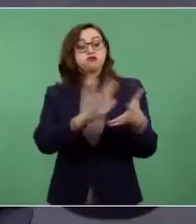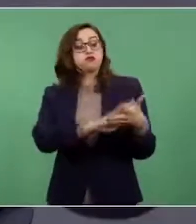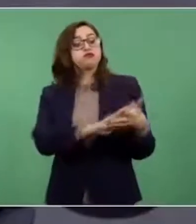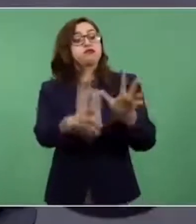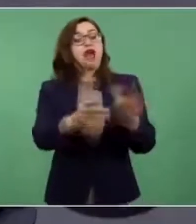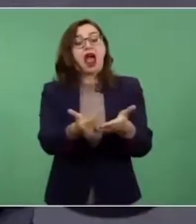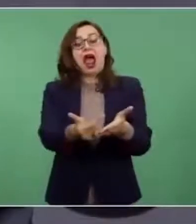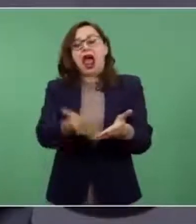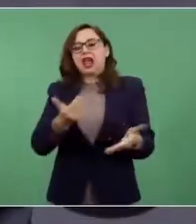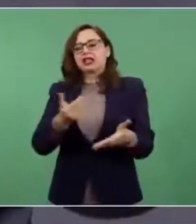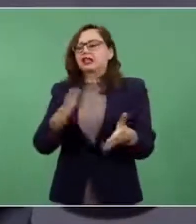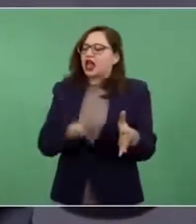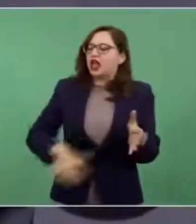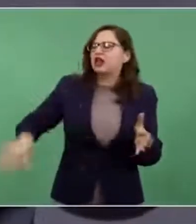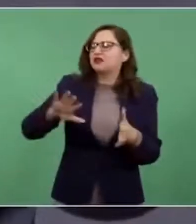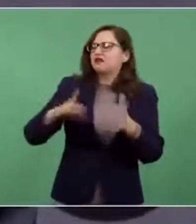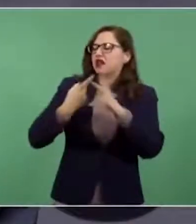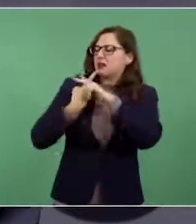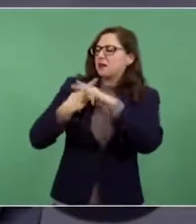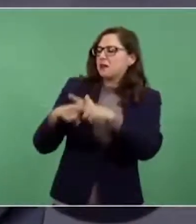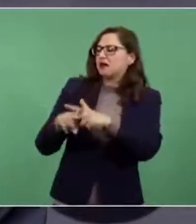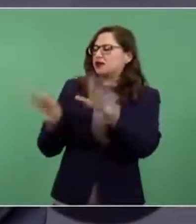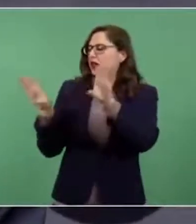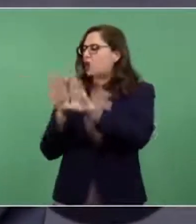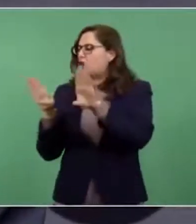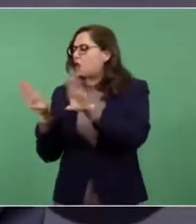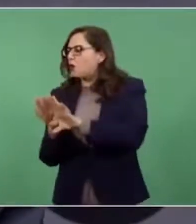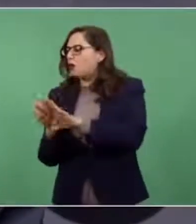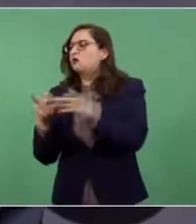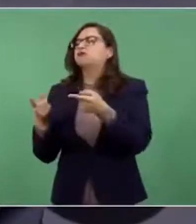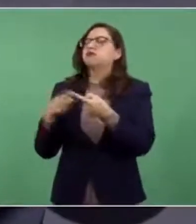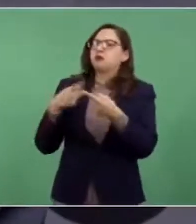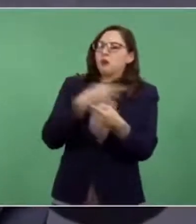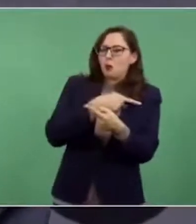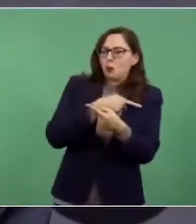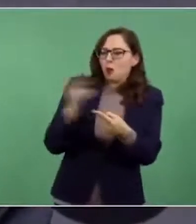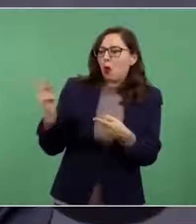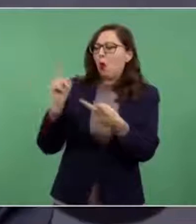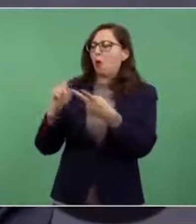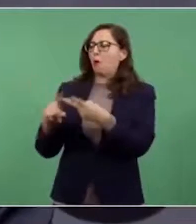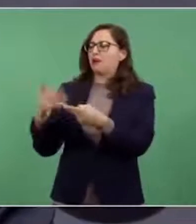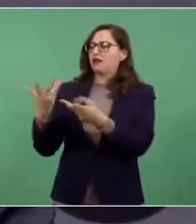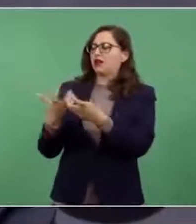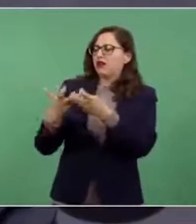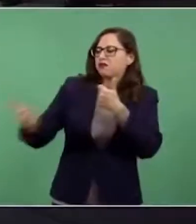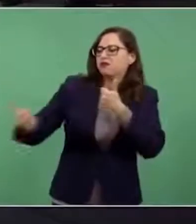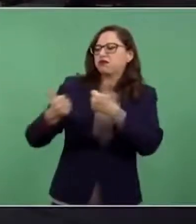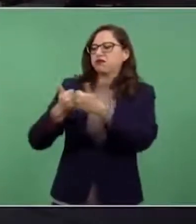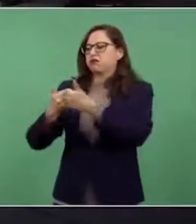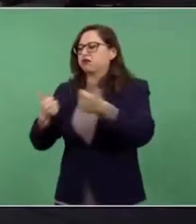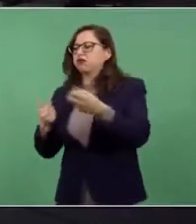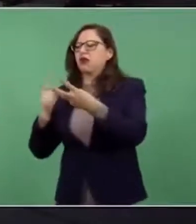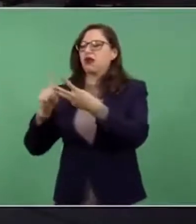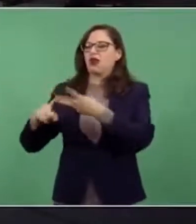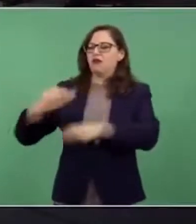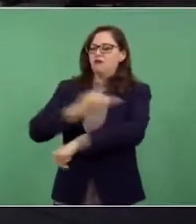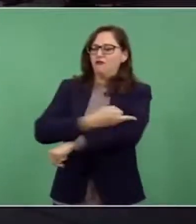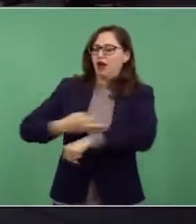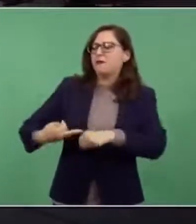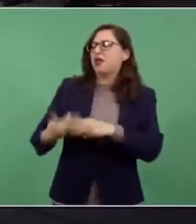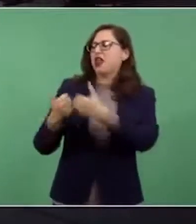y la delincuencia: la pobreza, la desintegración social, la desintegración